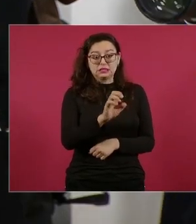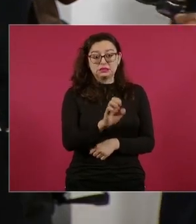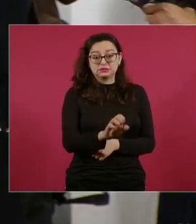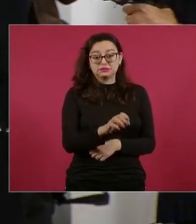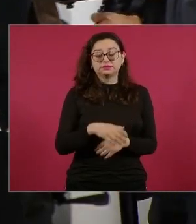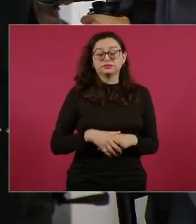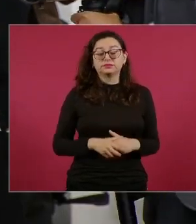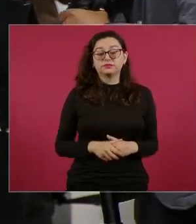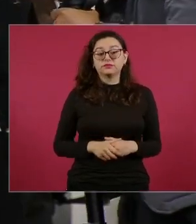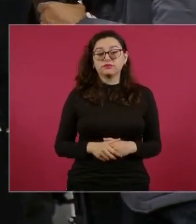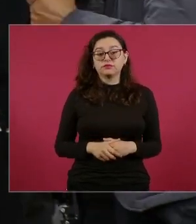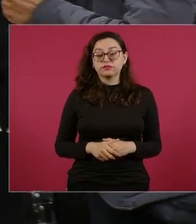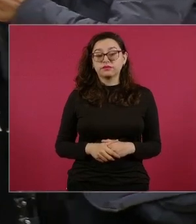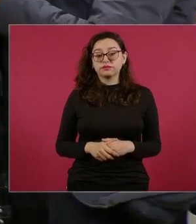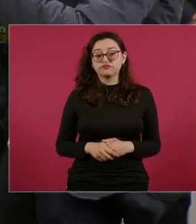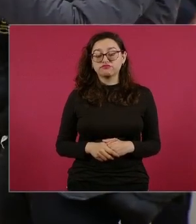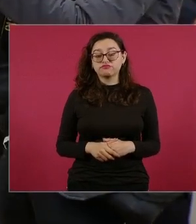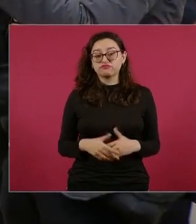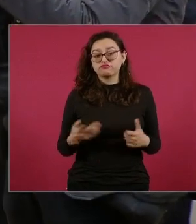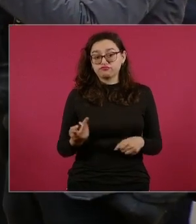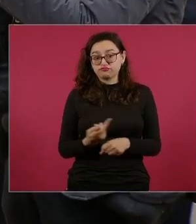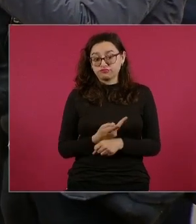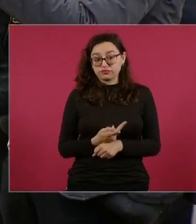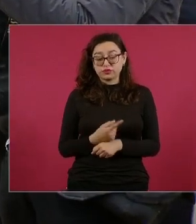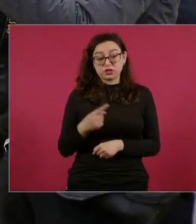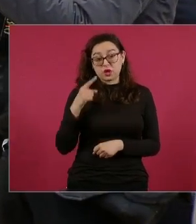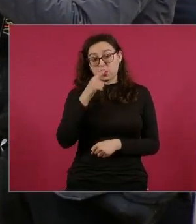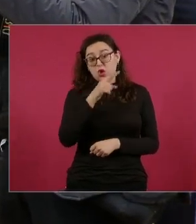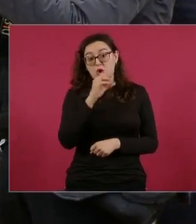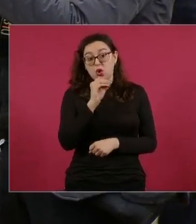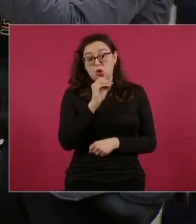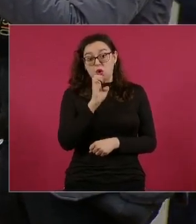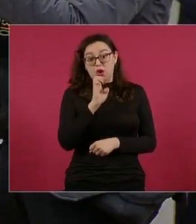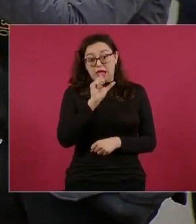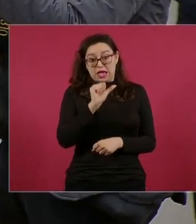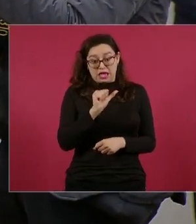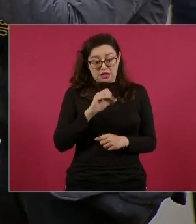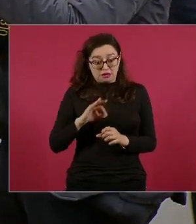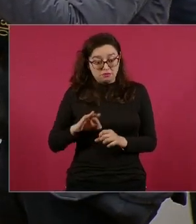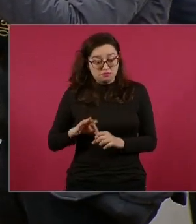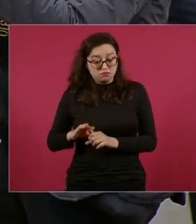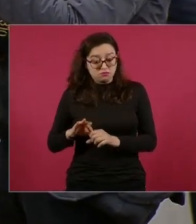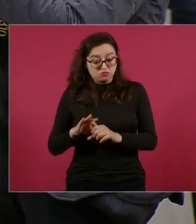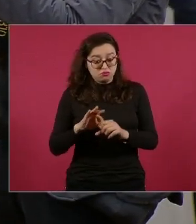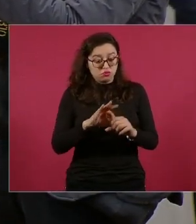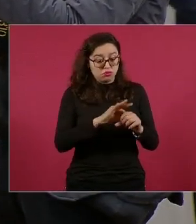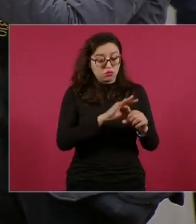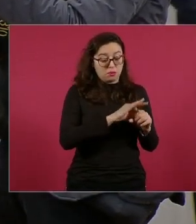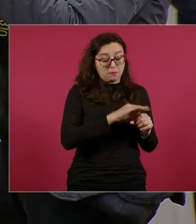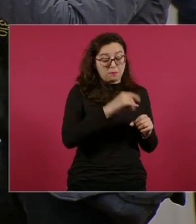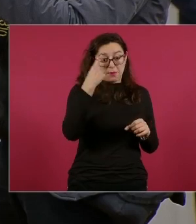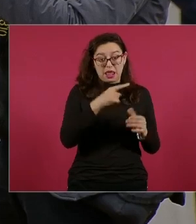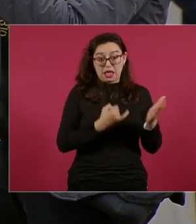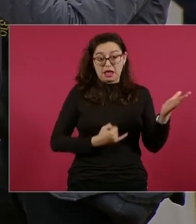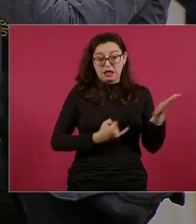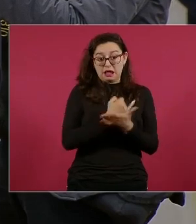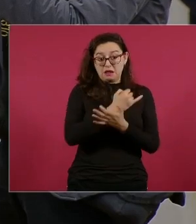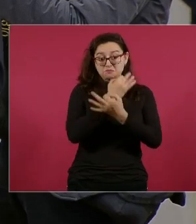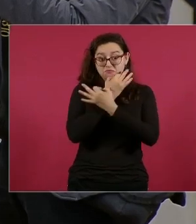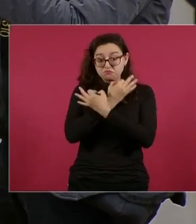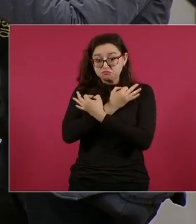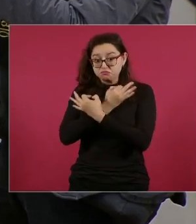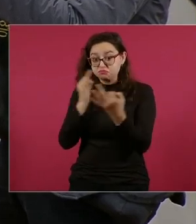hubo un esfuerzo, un fracaso en la OEA, se quedaron a un voto, ¿no?, de emitir una resolución